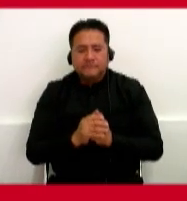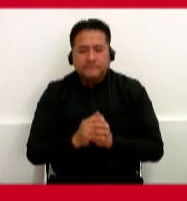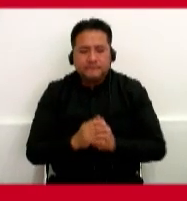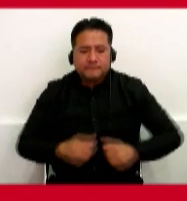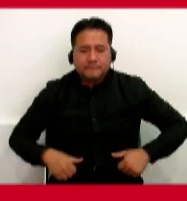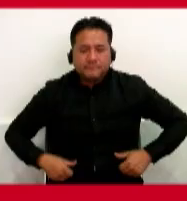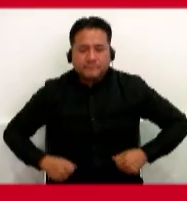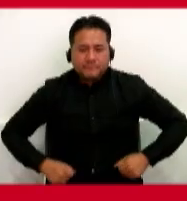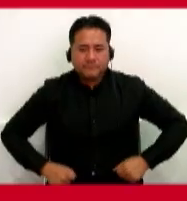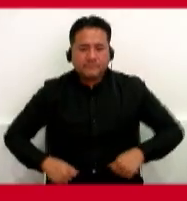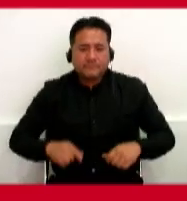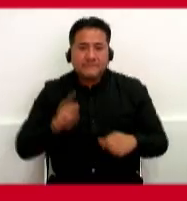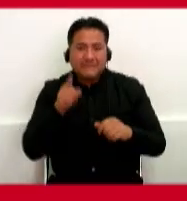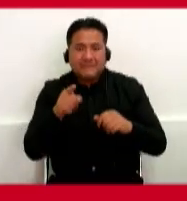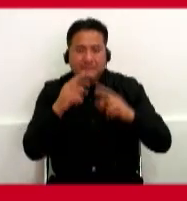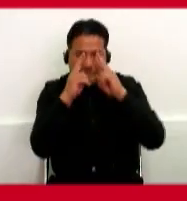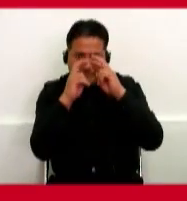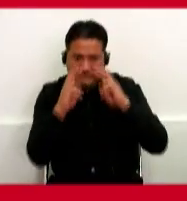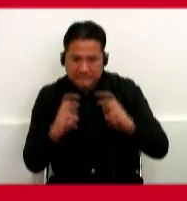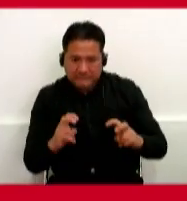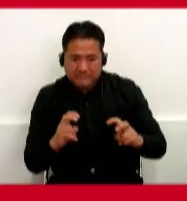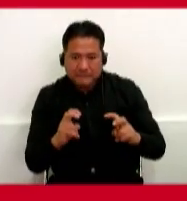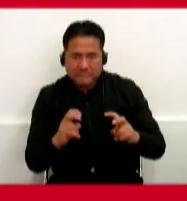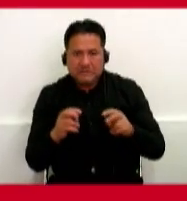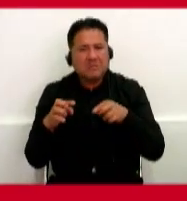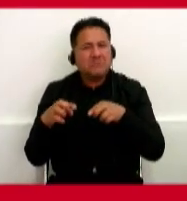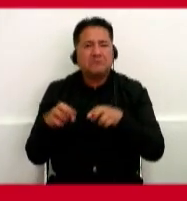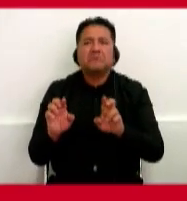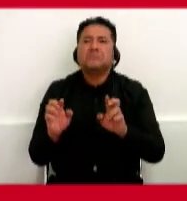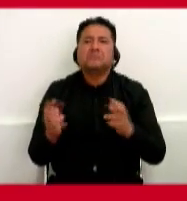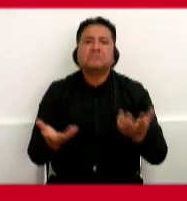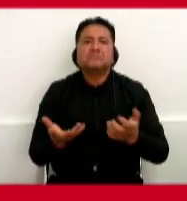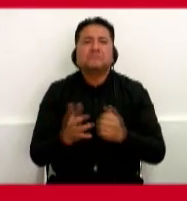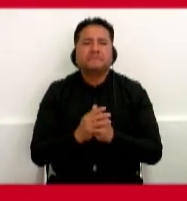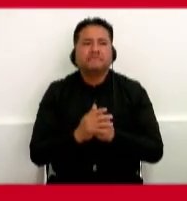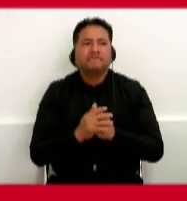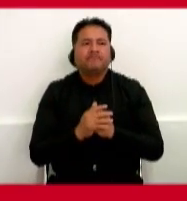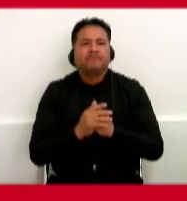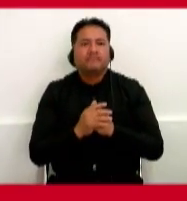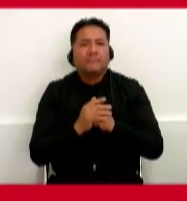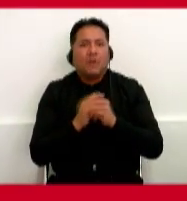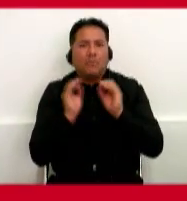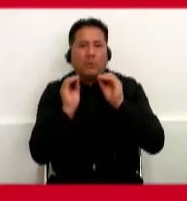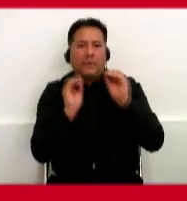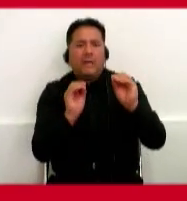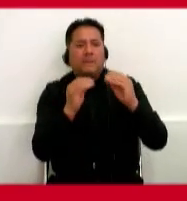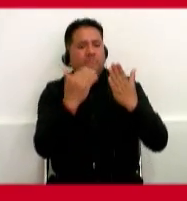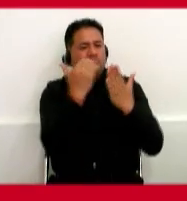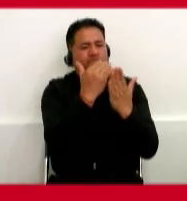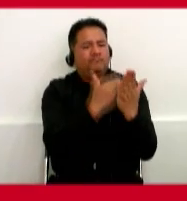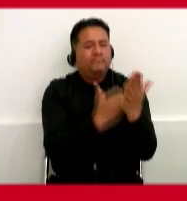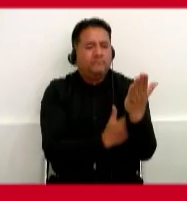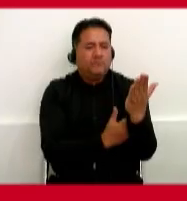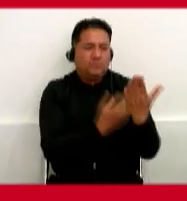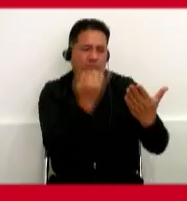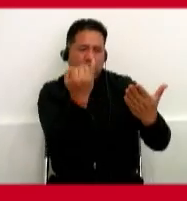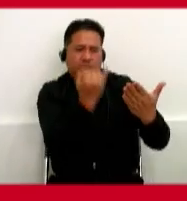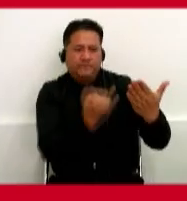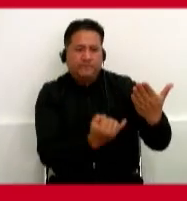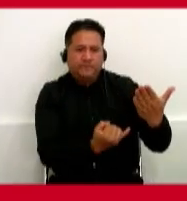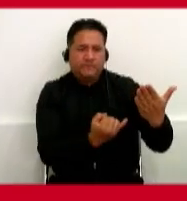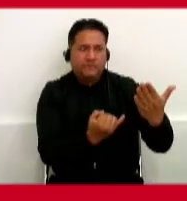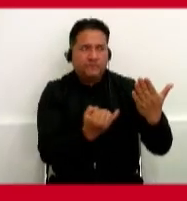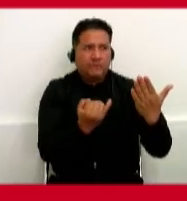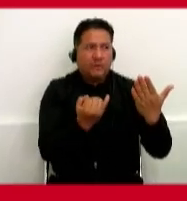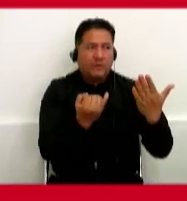Estos análisis nos permitieron definir los parámetros de diseño, nos permitieron validar la secuencia